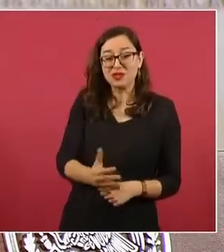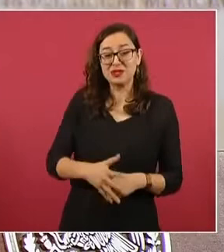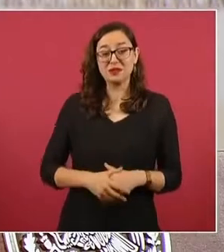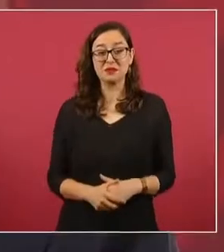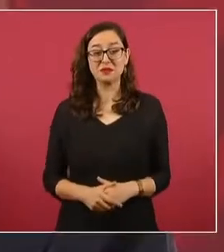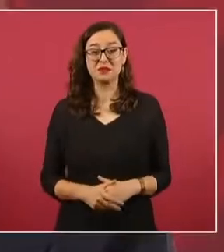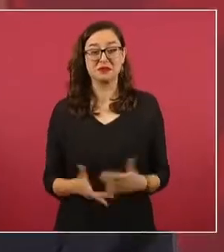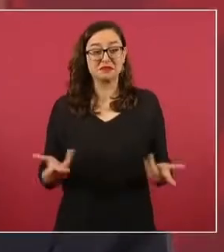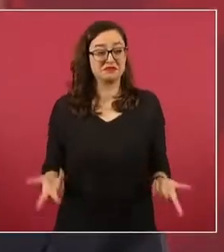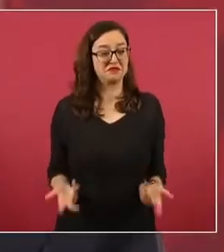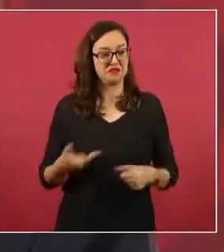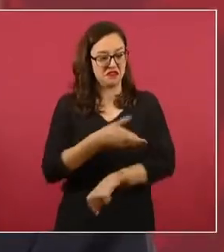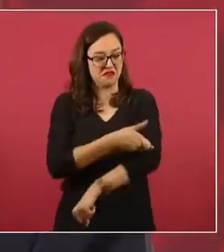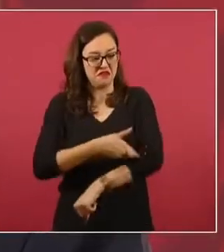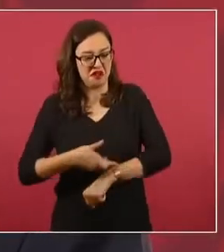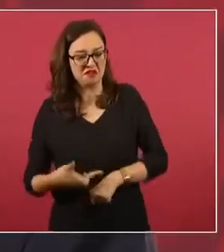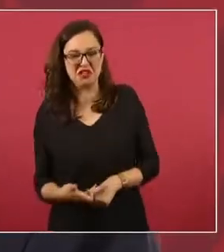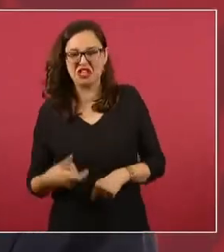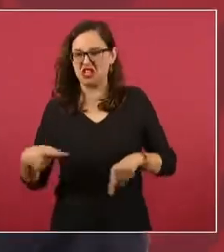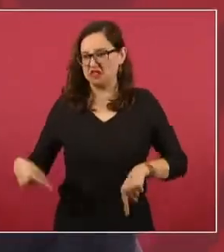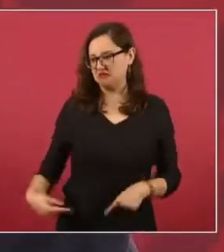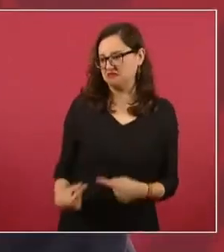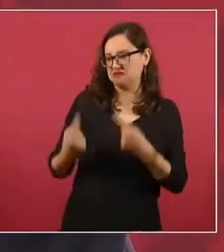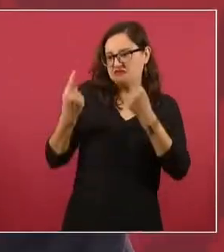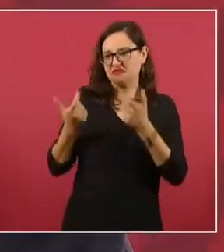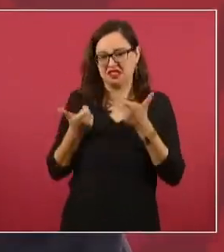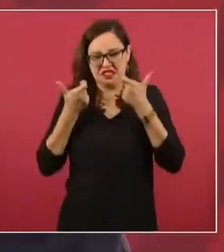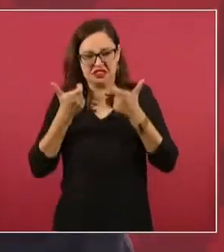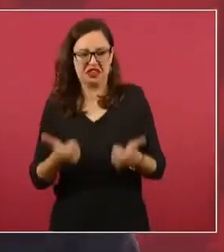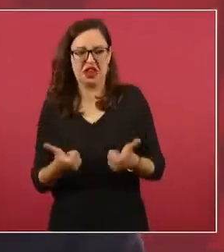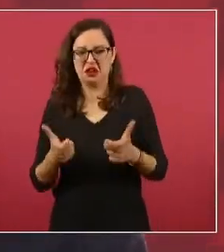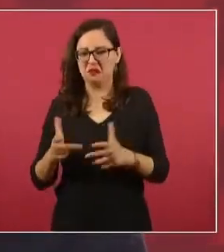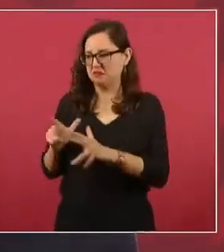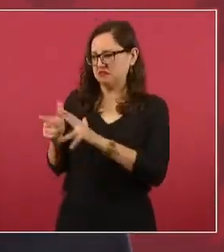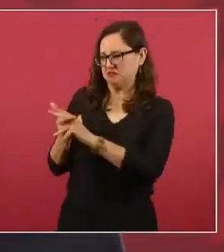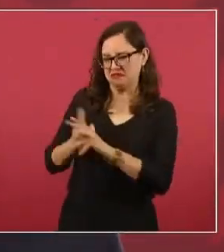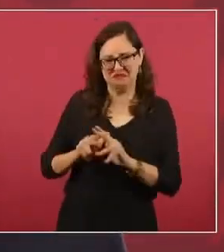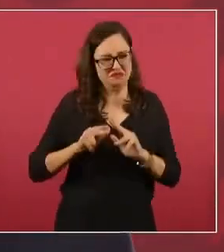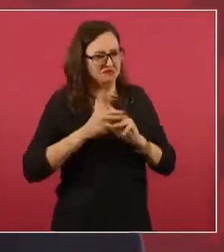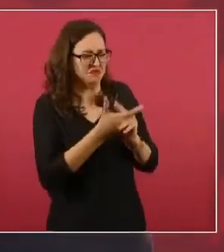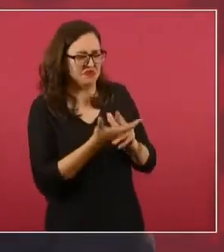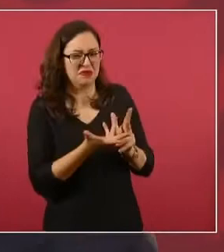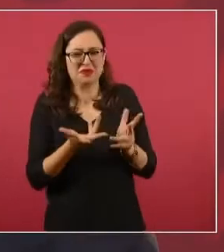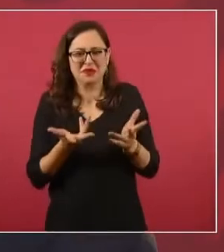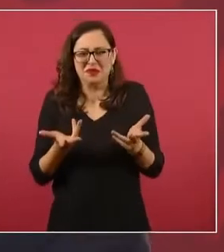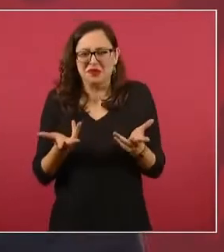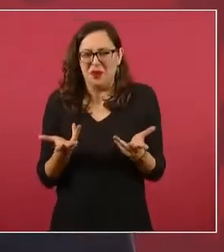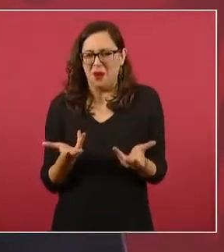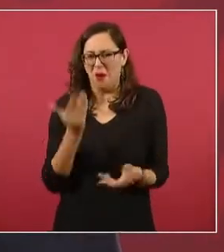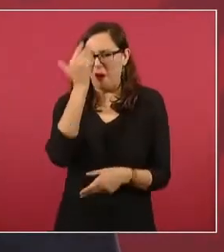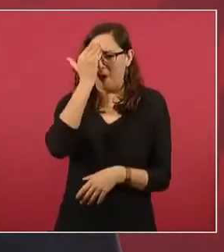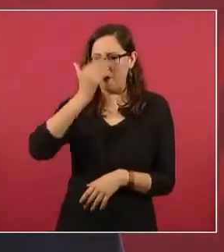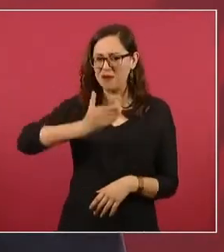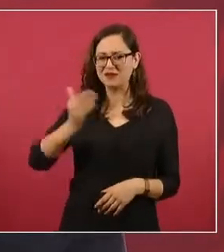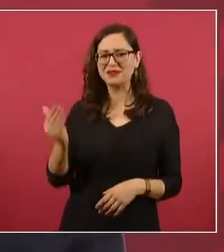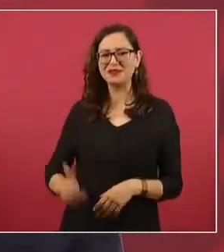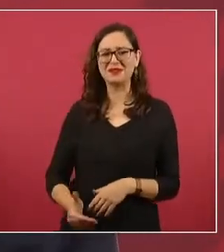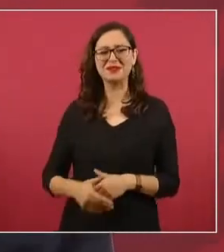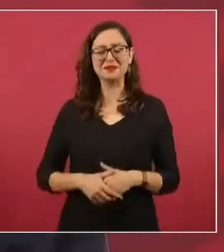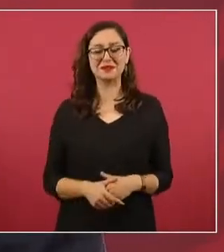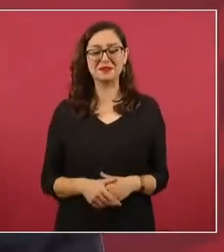asesinatos entre familias por herencias. Acabamos de conocer de un caso